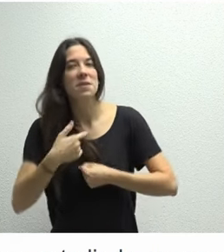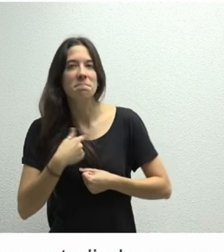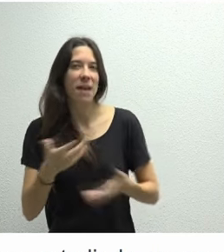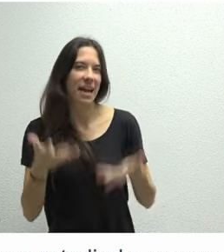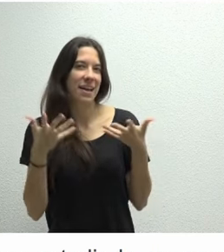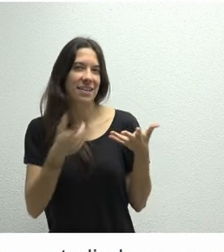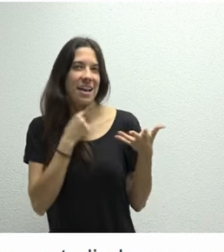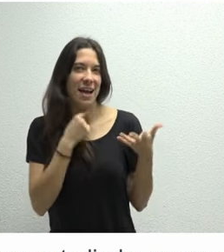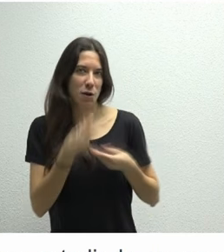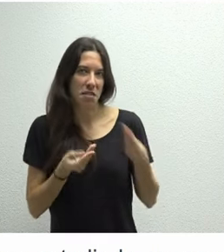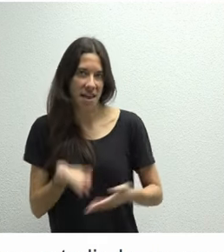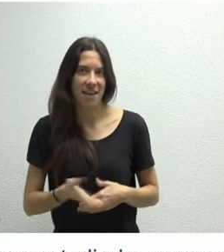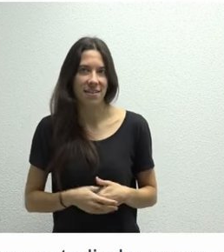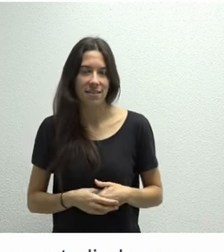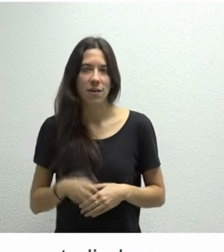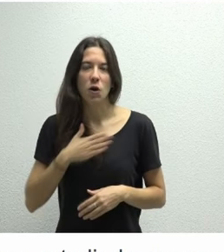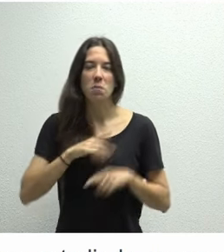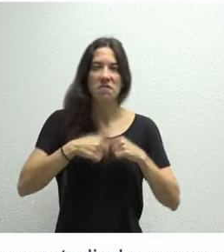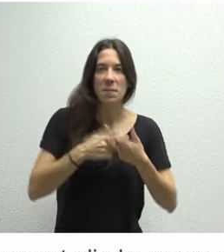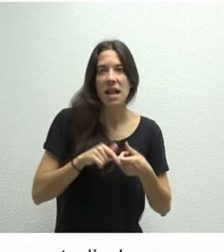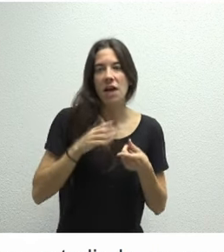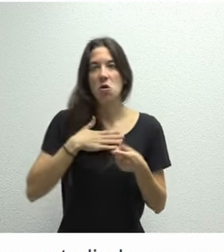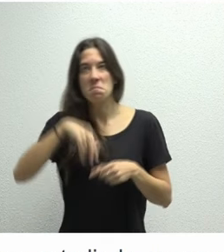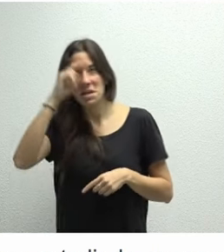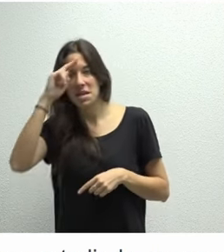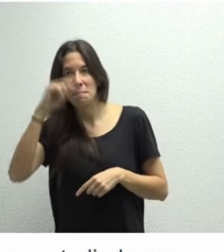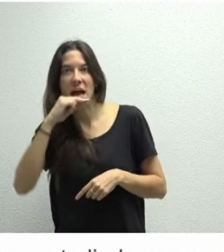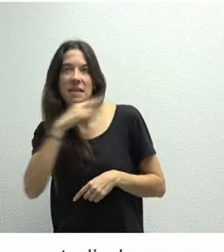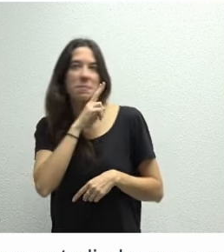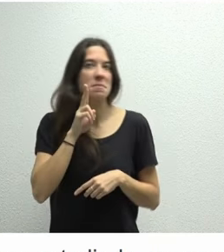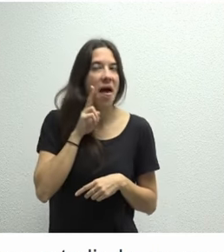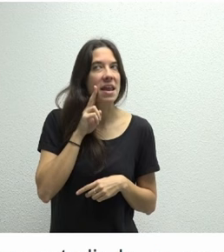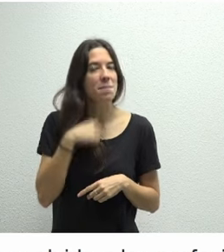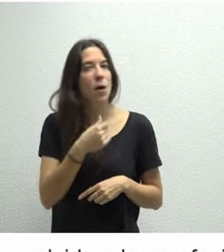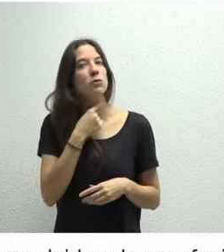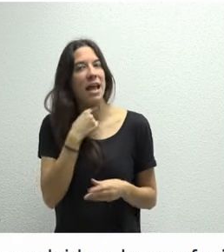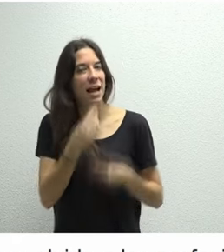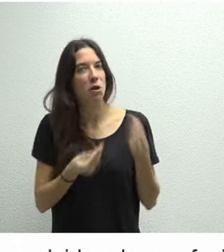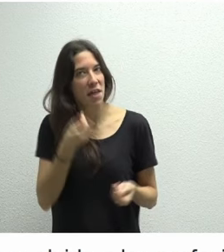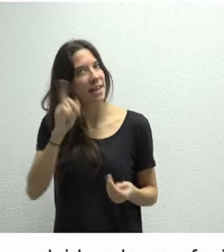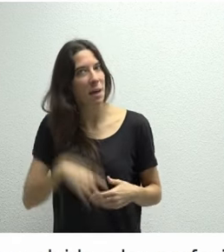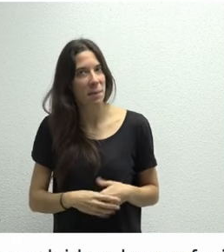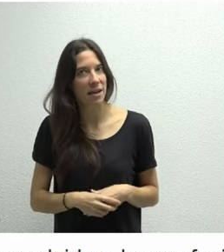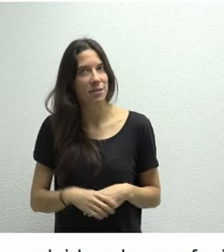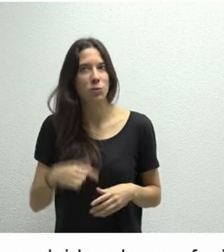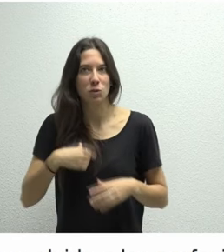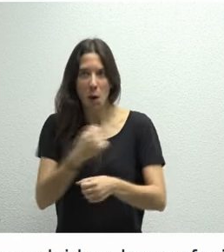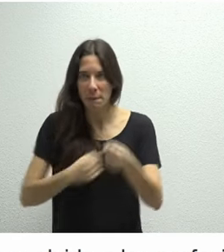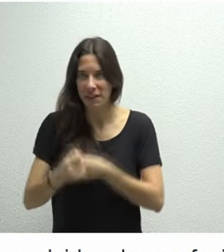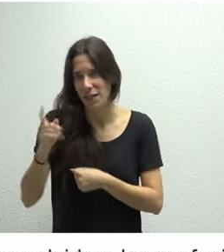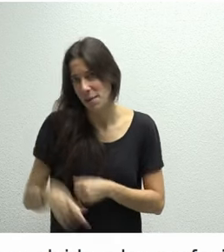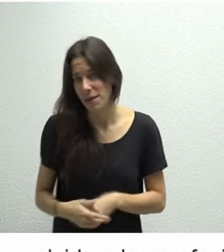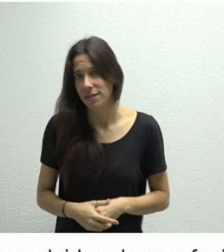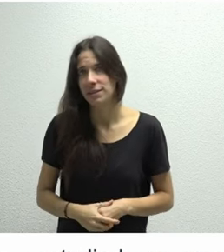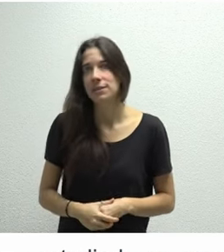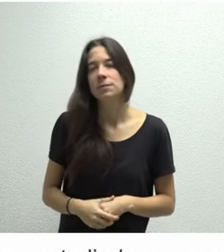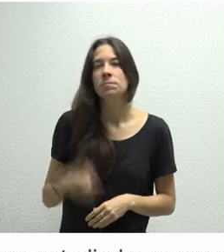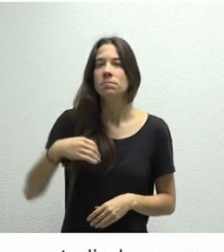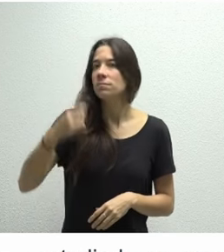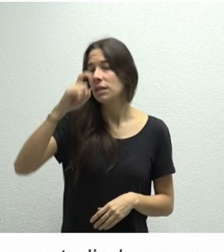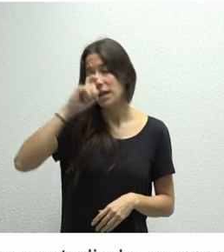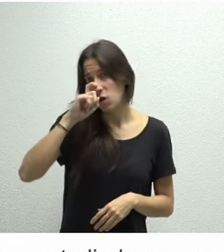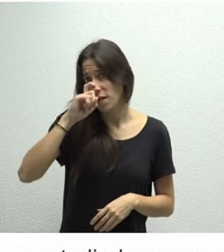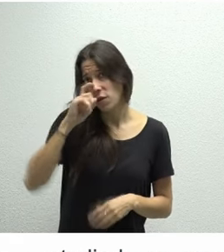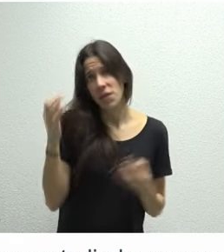nuestro Familiar o con nuestra madre no Bueno yo creo que no hay que perderlo de vista por lo menos en el desarrollo de nuestra de nuestro trabajo